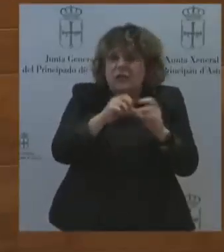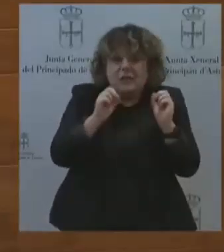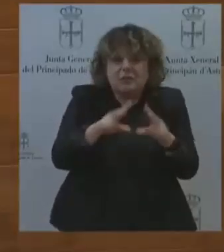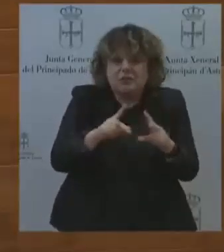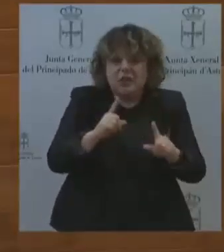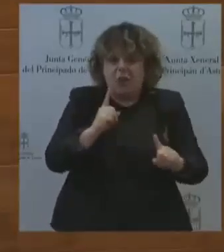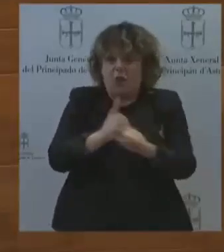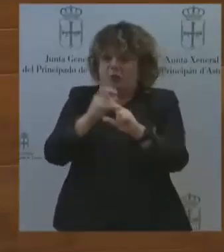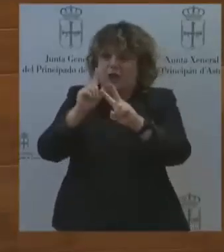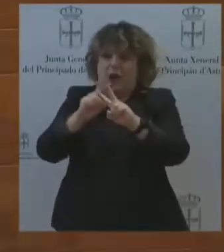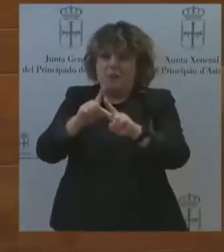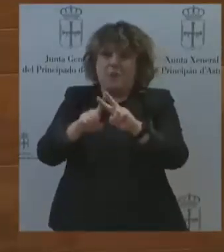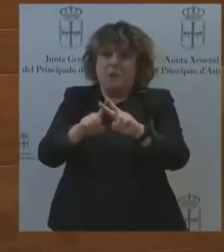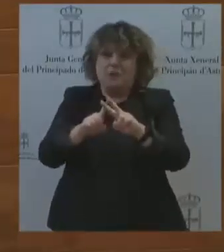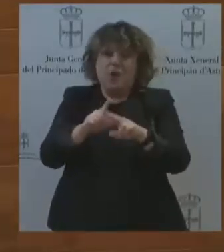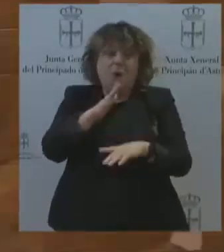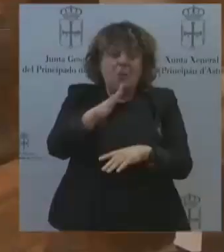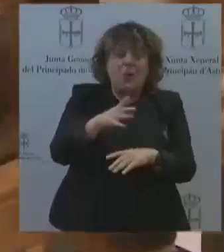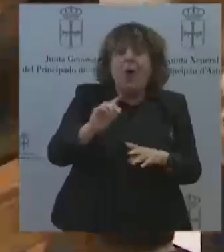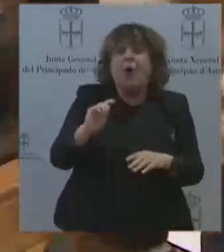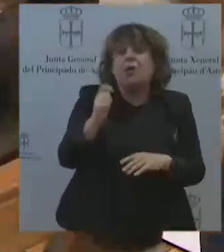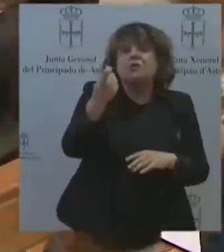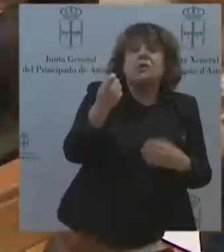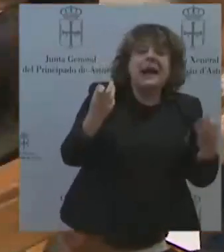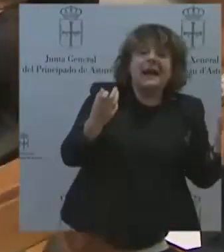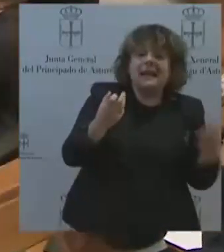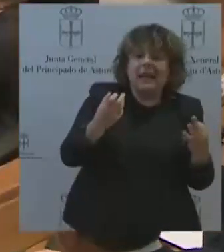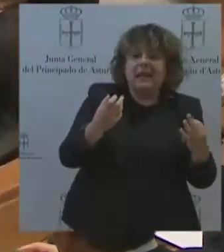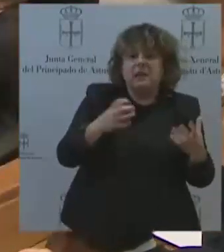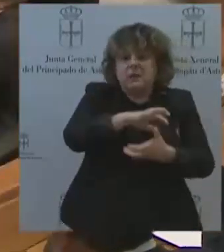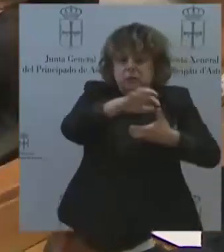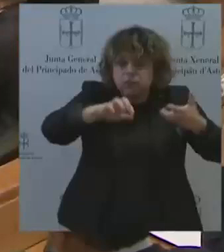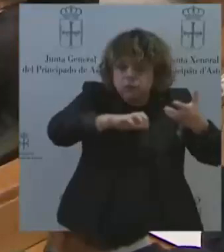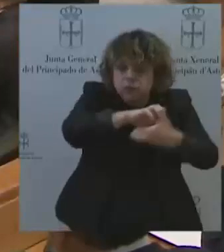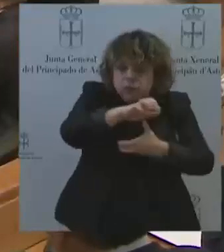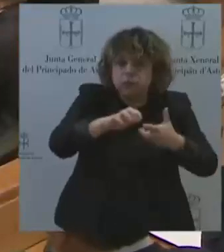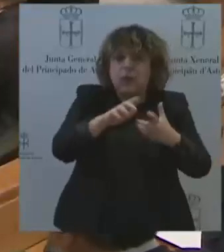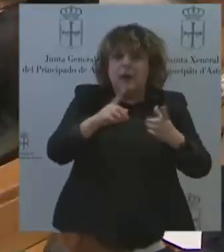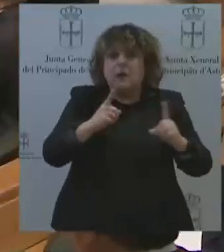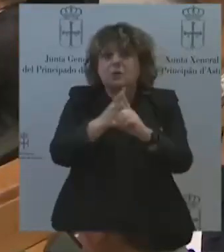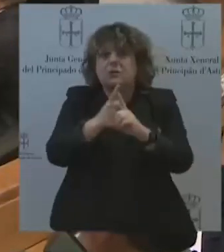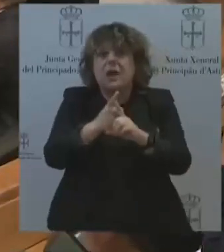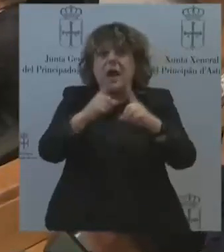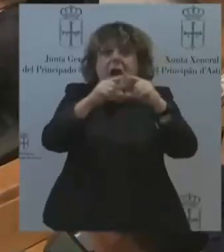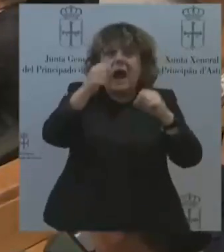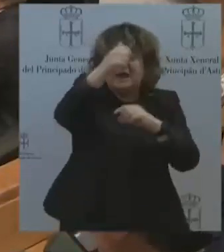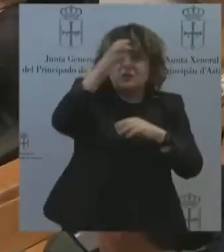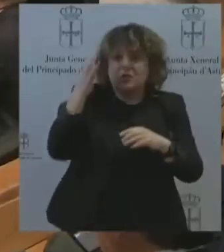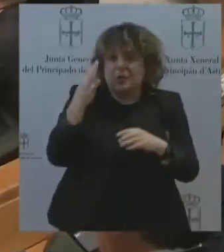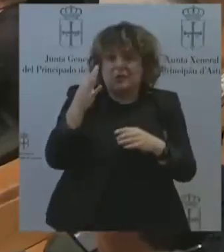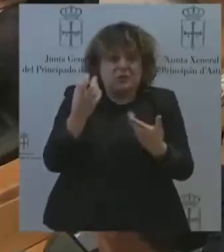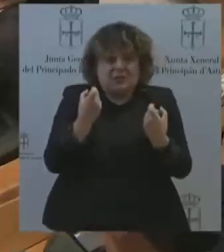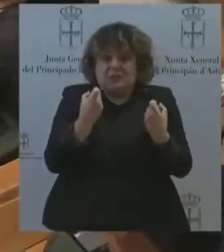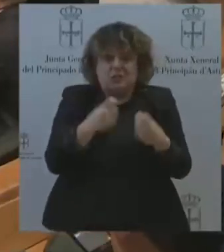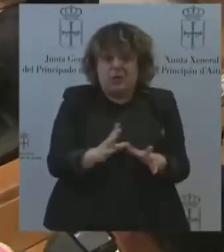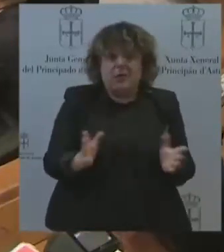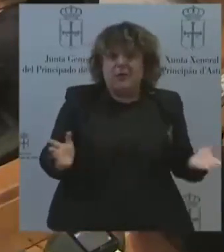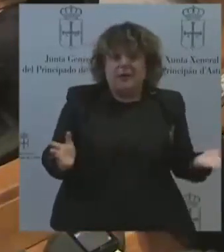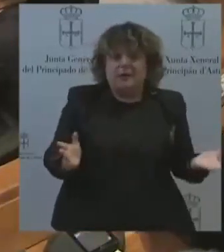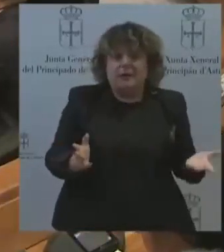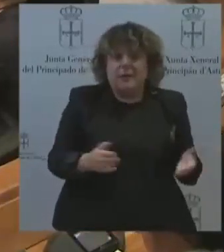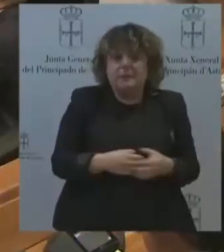conflictos, enfrentamientos entre asturianos completamente innecesarios. Lleve a cabo, pero de verdad, lo que comentaba ayer,